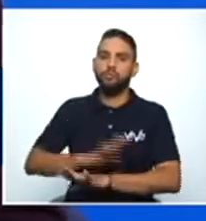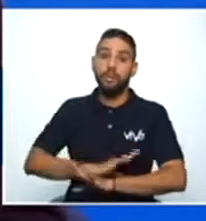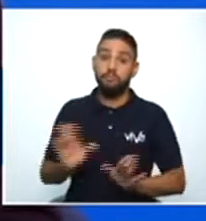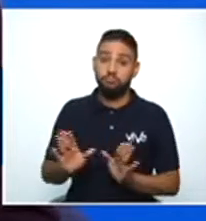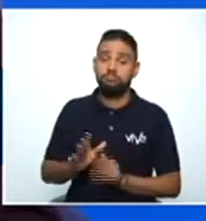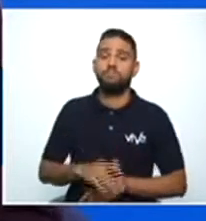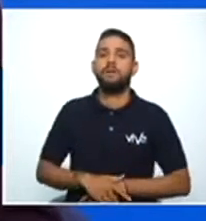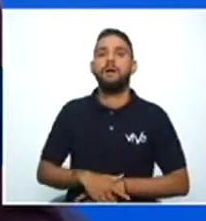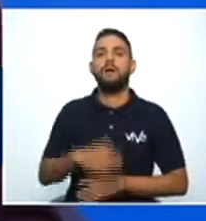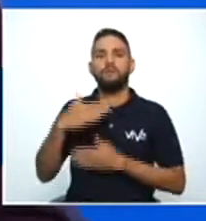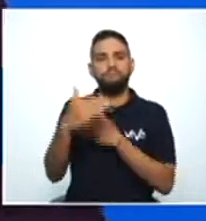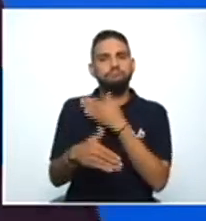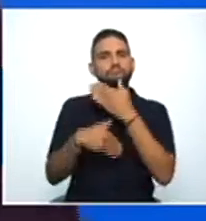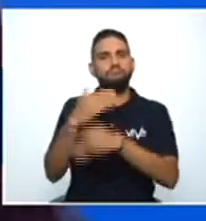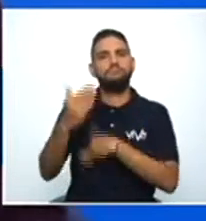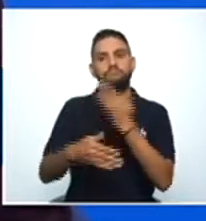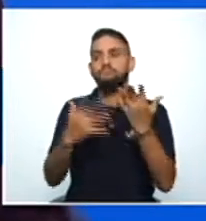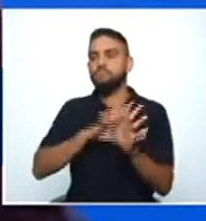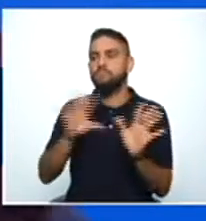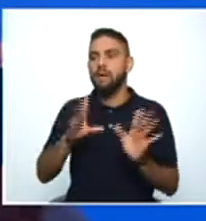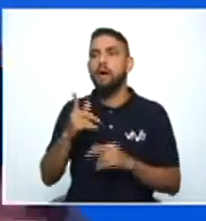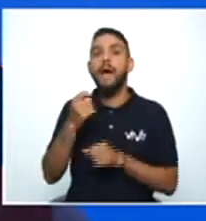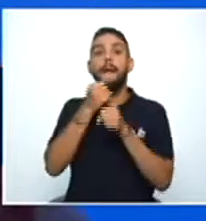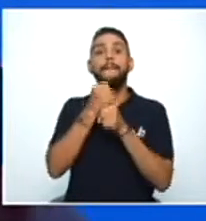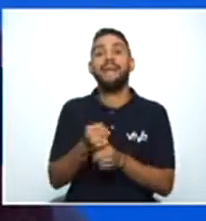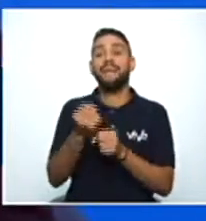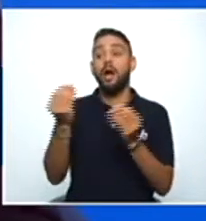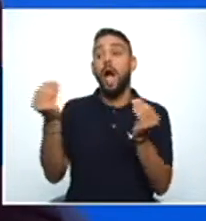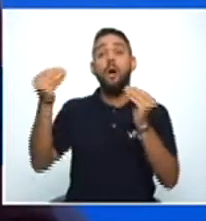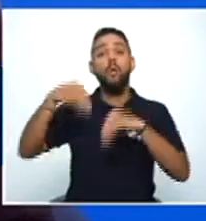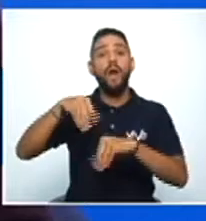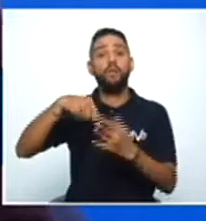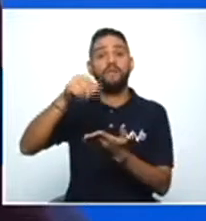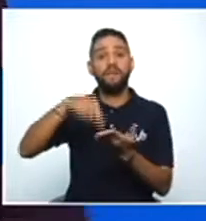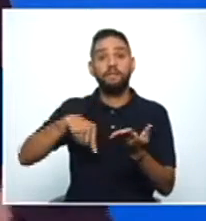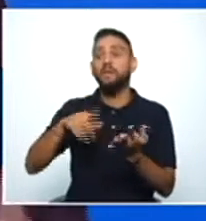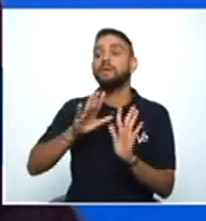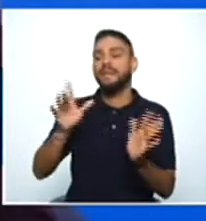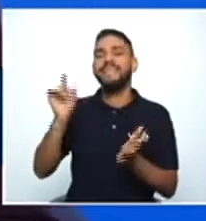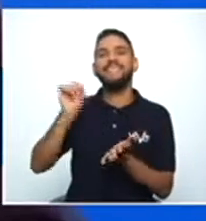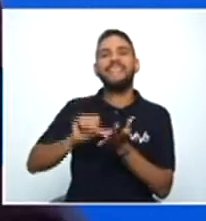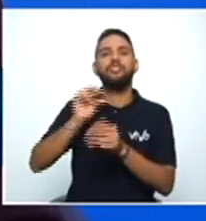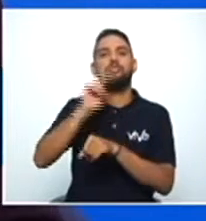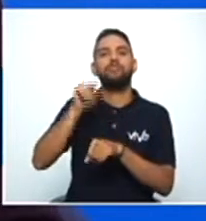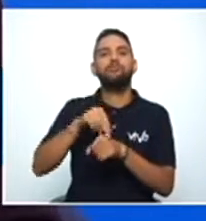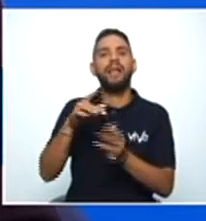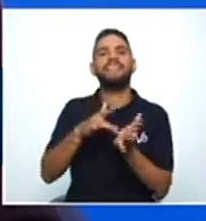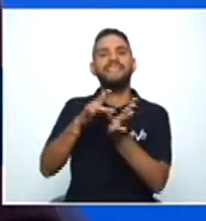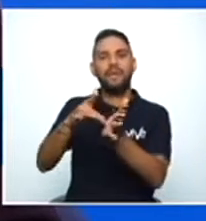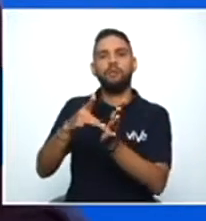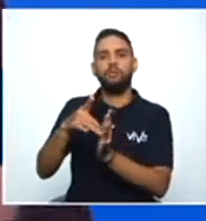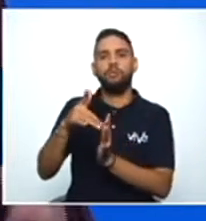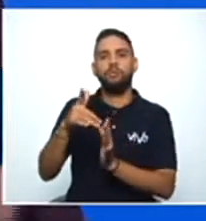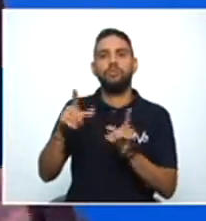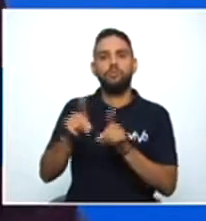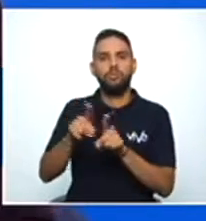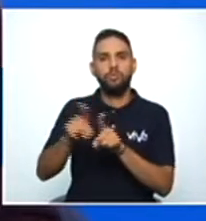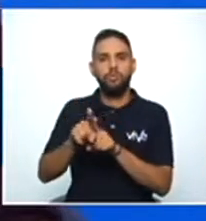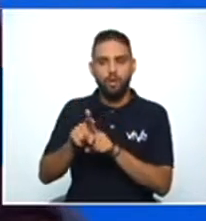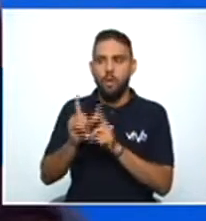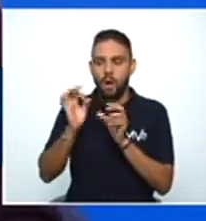en un proceso de firmas de convenios entre el centro nacional del disco y el artista ahora sí podemos llamar al artista artistas